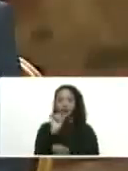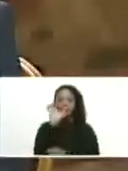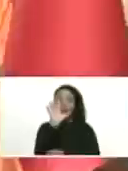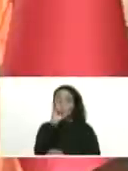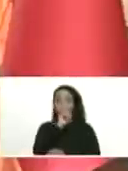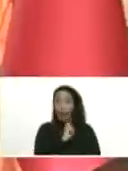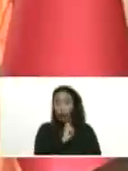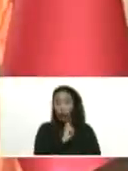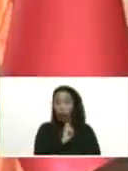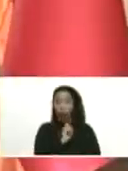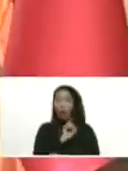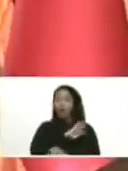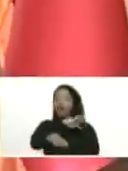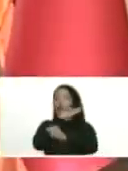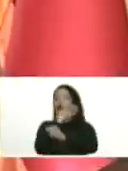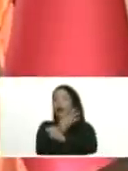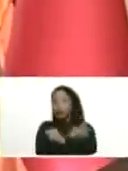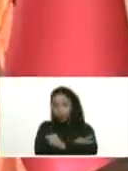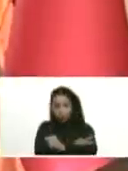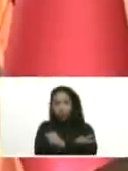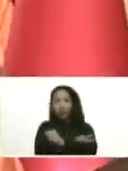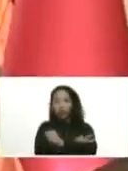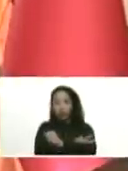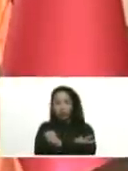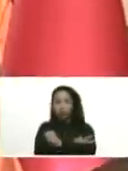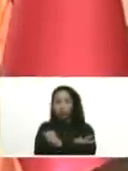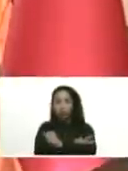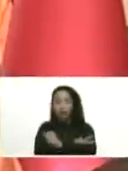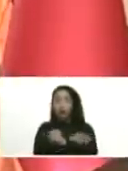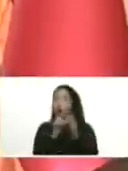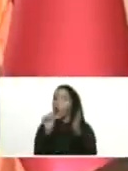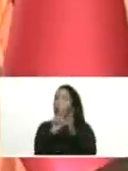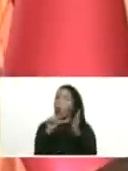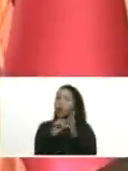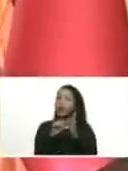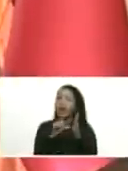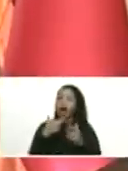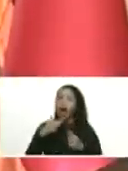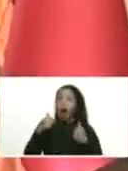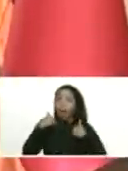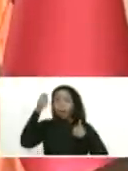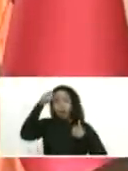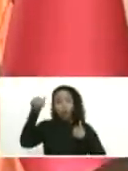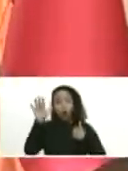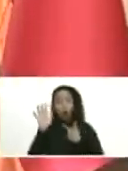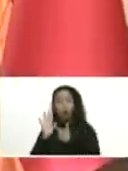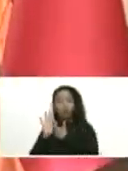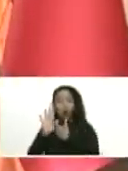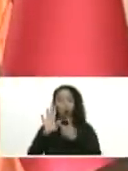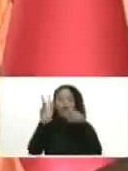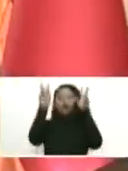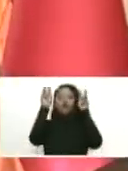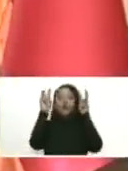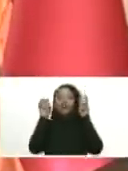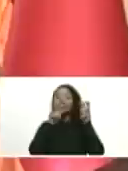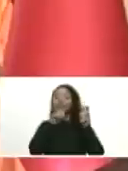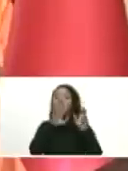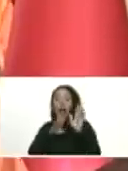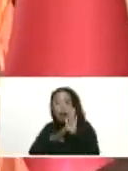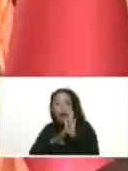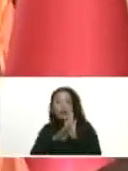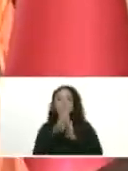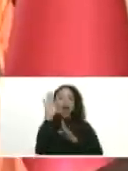5 años intensos en donde nuestro pueblo ha escrito una nueva historia de